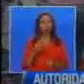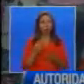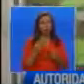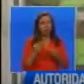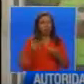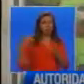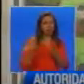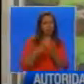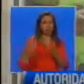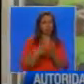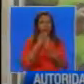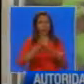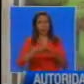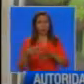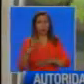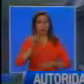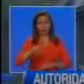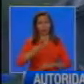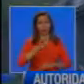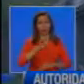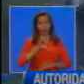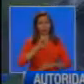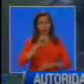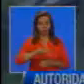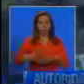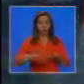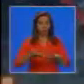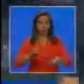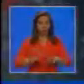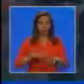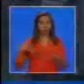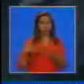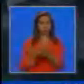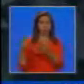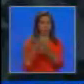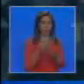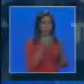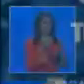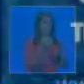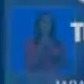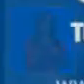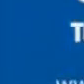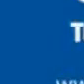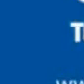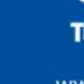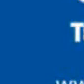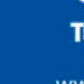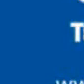vías es de 1.750. En Quito, María Gracia Acosta, 24 horas.